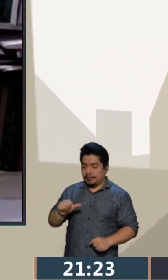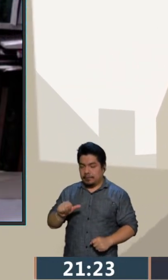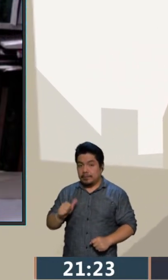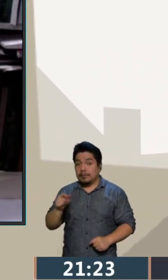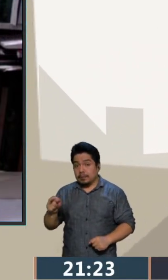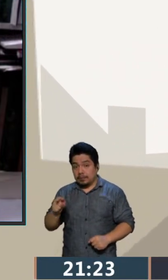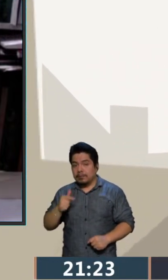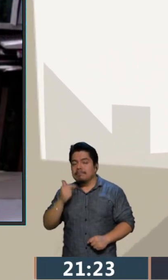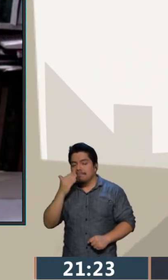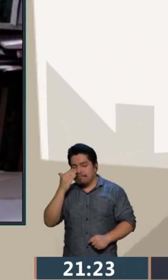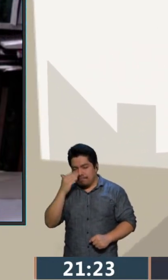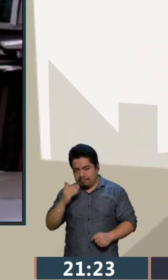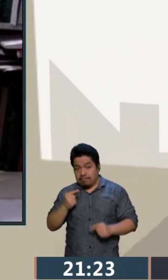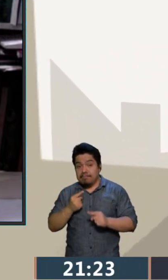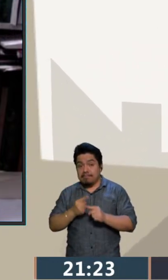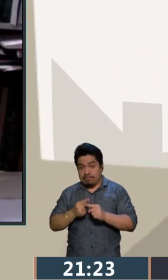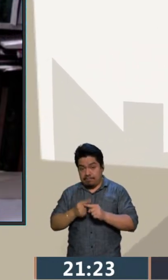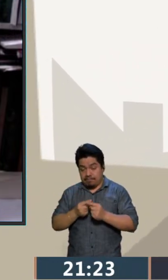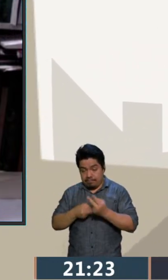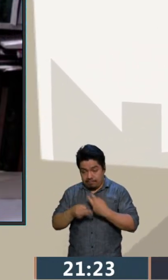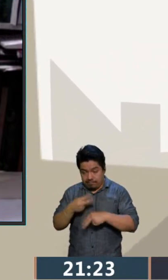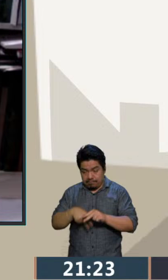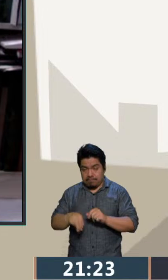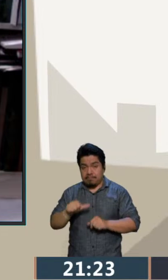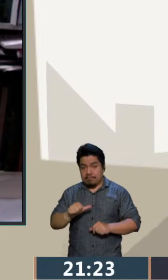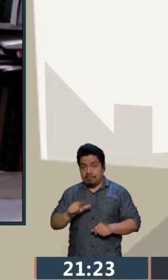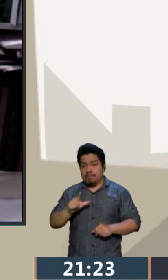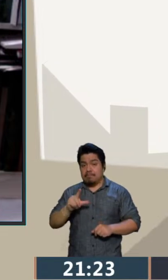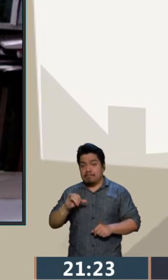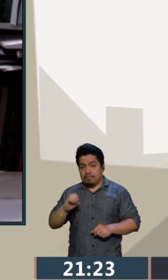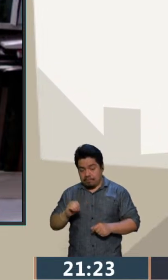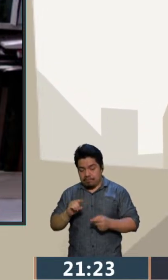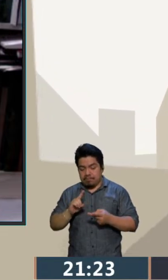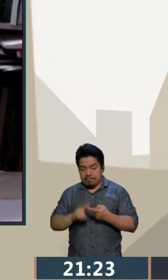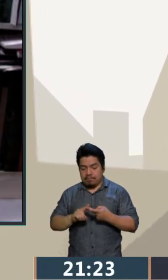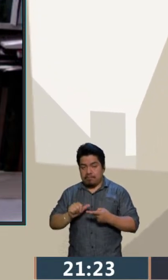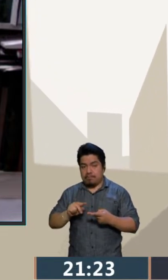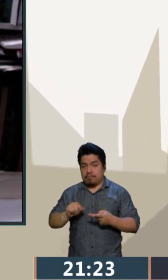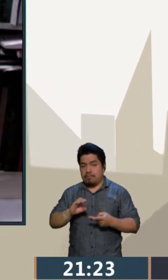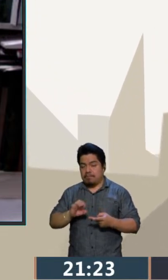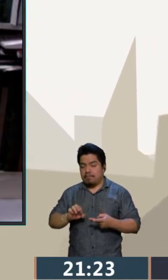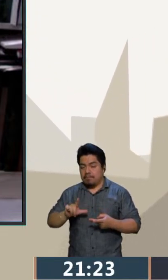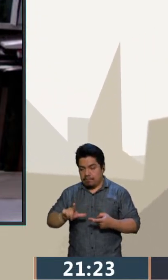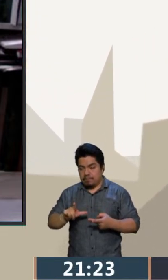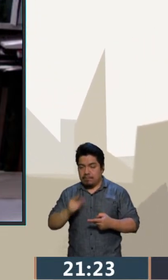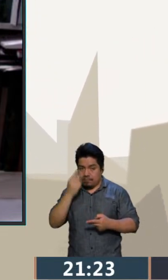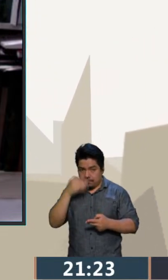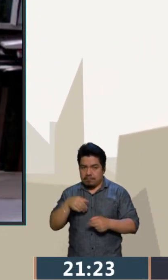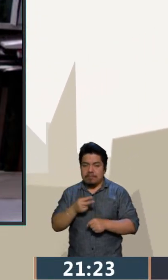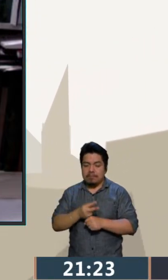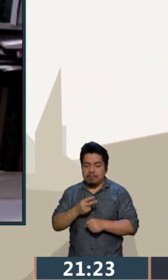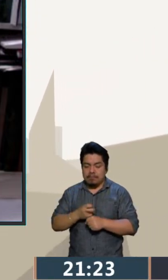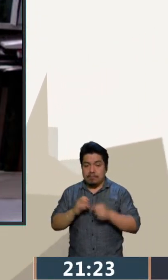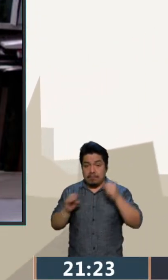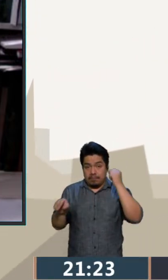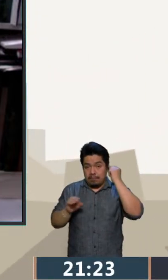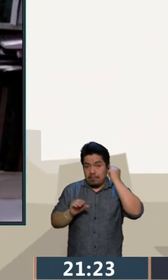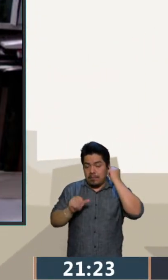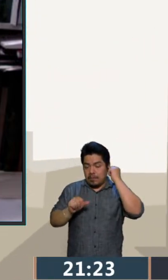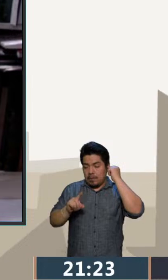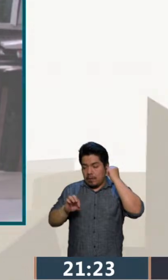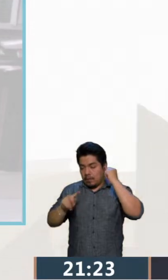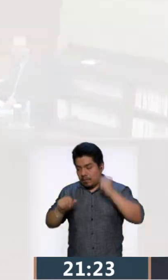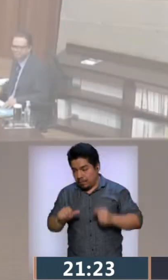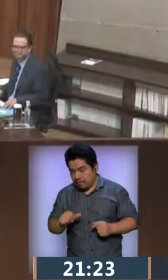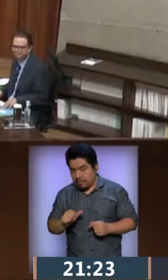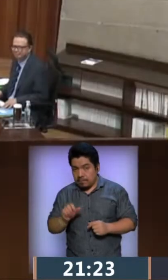sí estuviera al tanto de que iba a venir Alito Moreno y Santiago Krill, de que estaban invitados. Alcántara Carrancá,